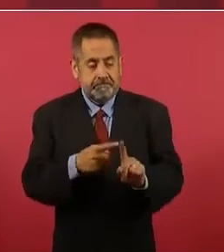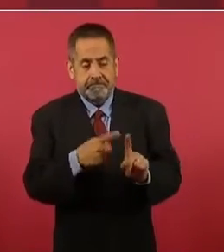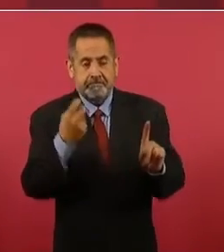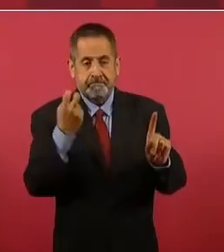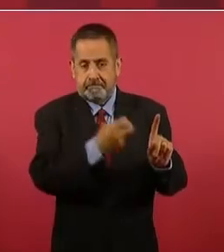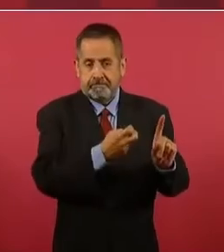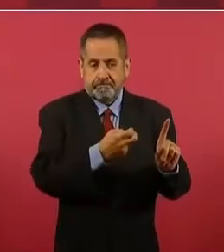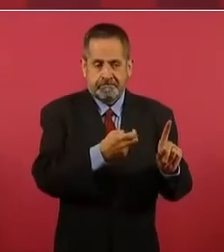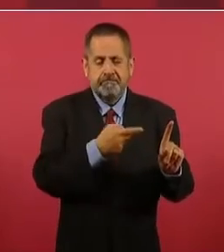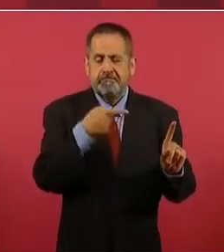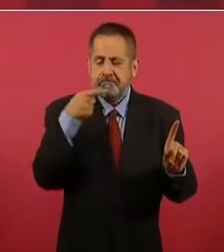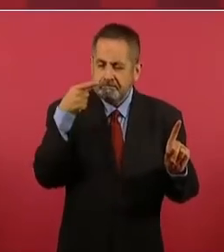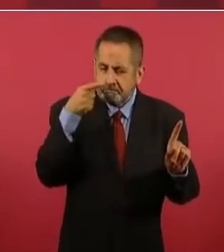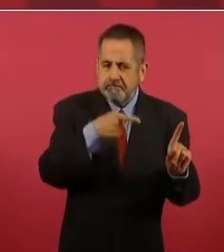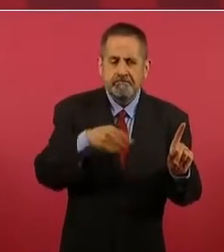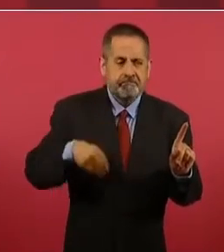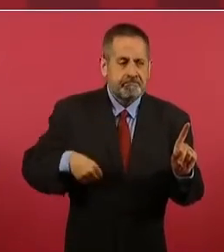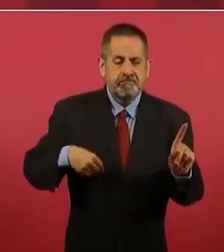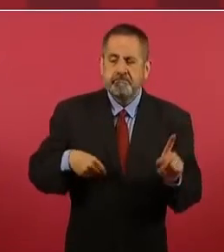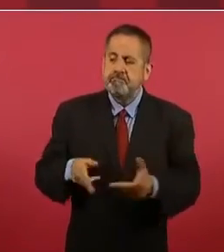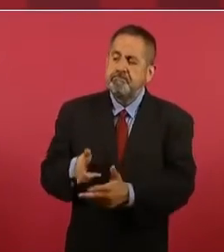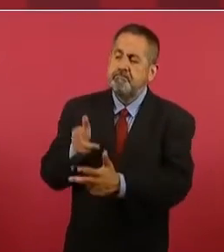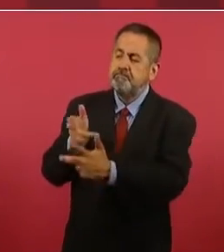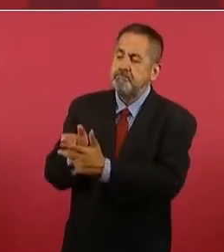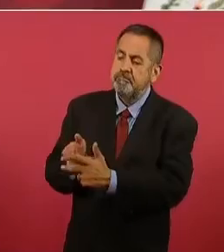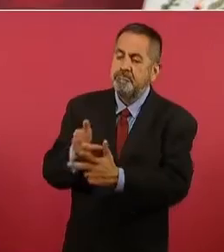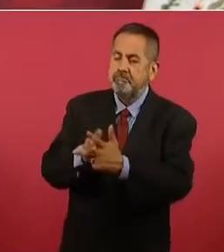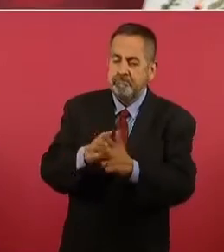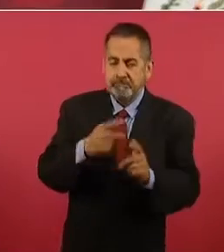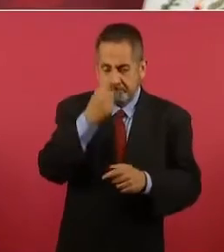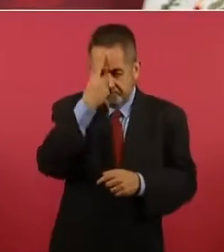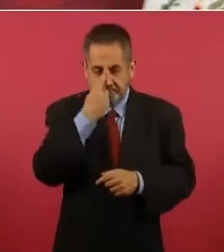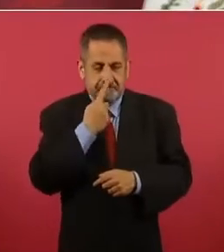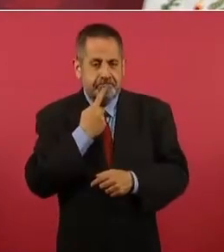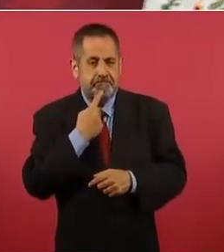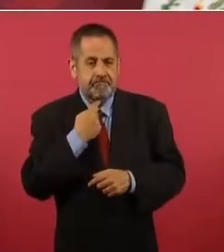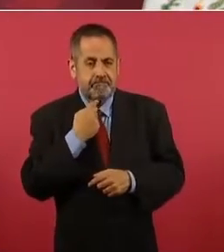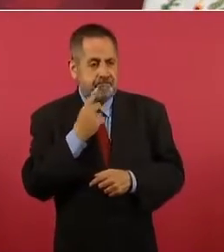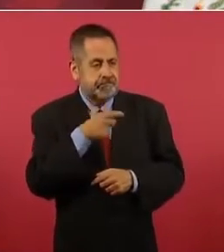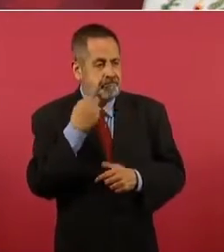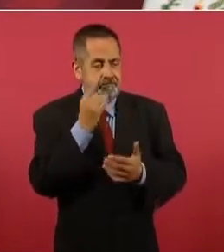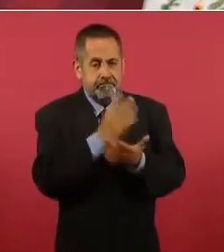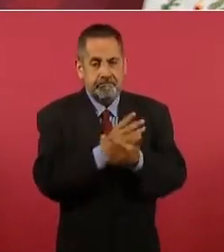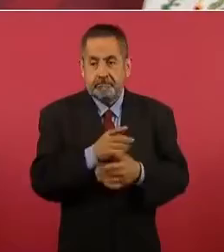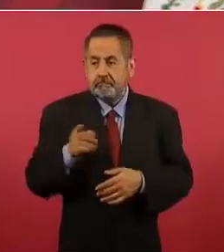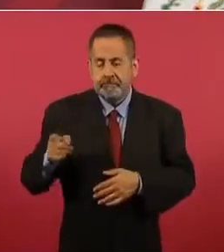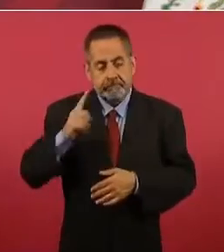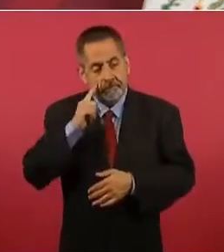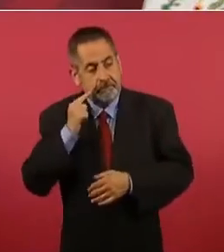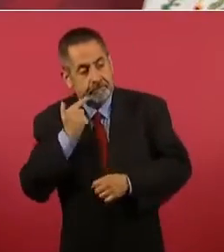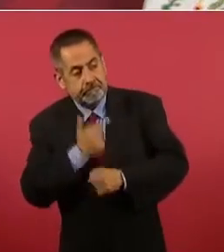el responsable de los asesinatos, porque incluso está identificado por uno de los sacerdotes,